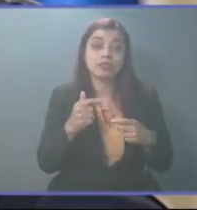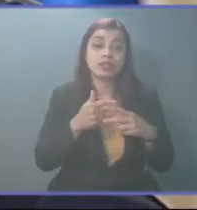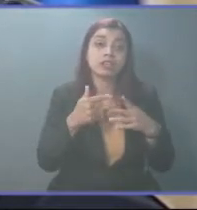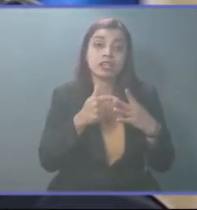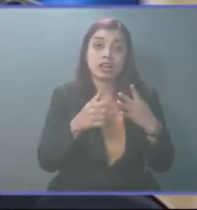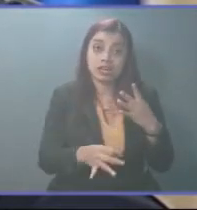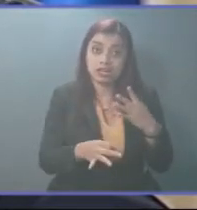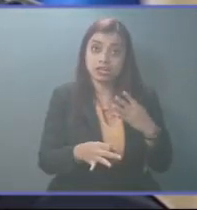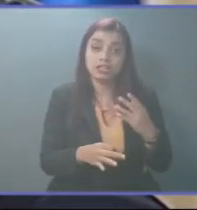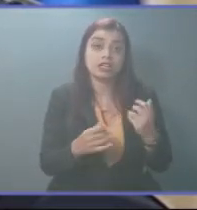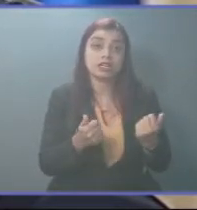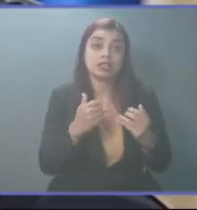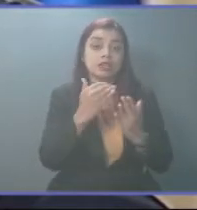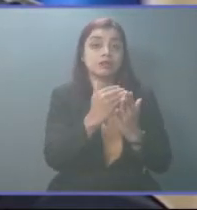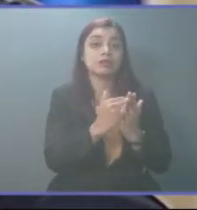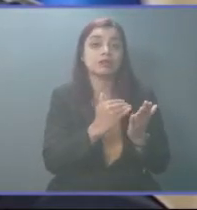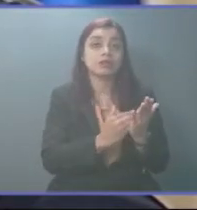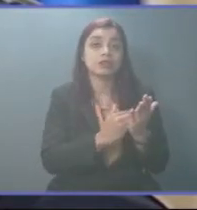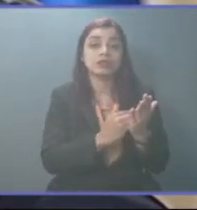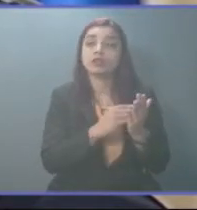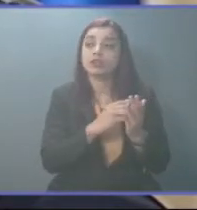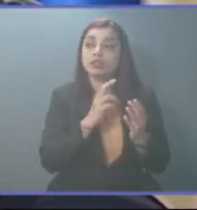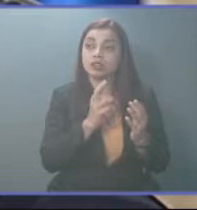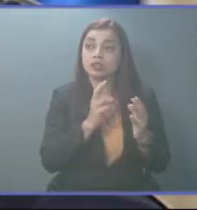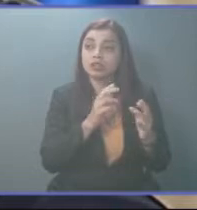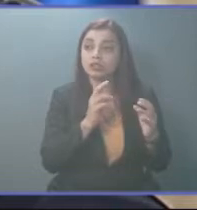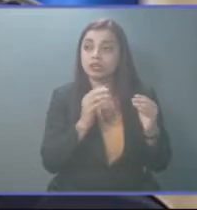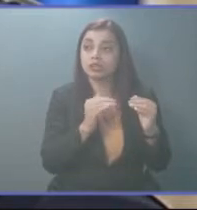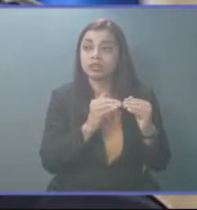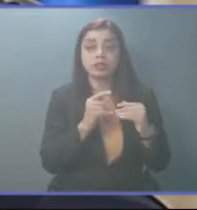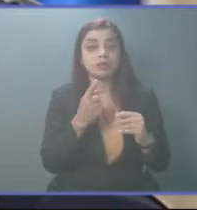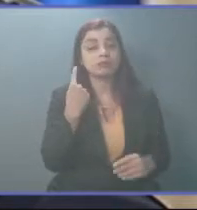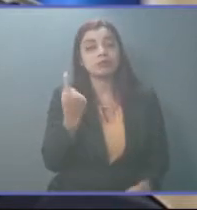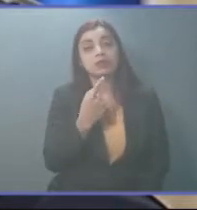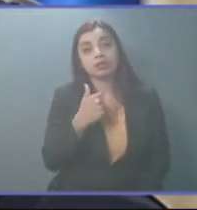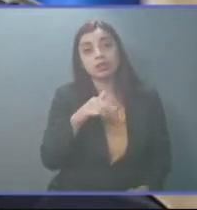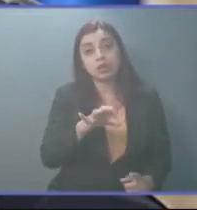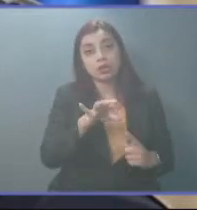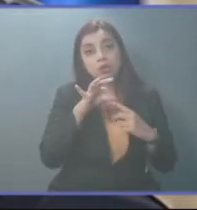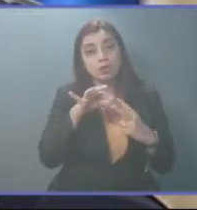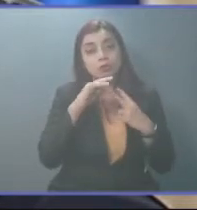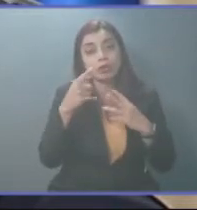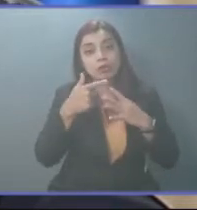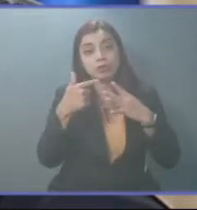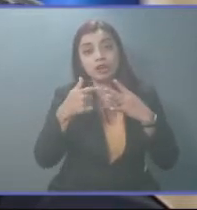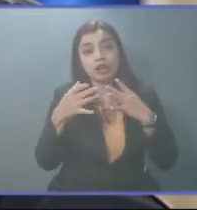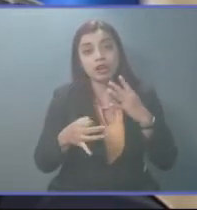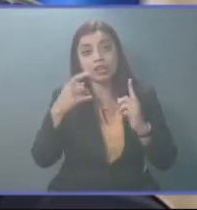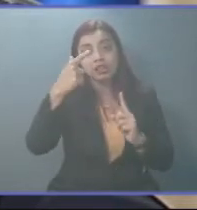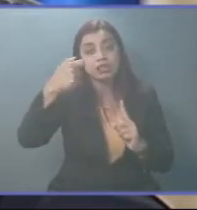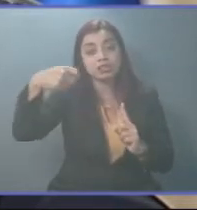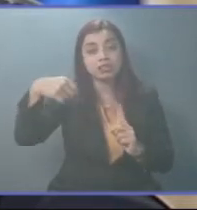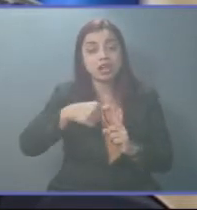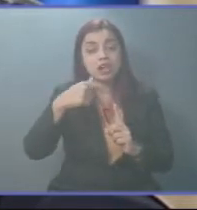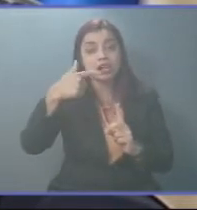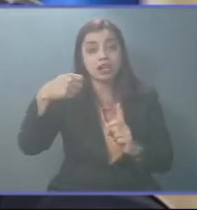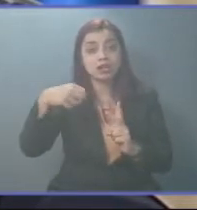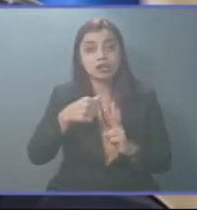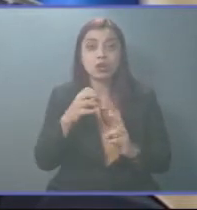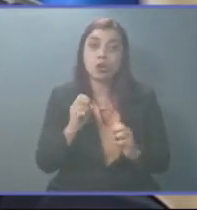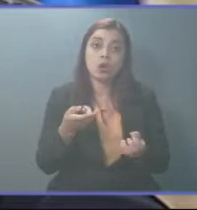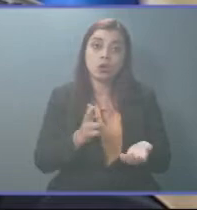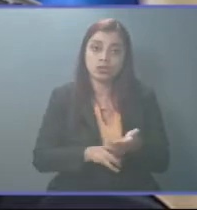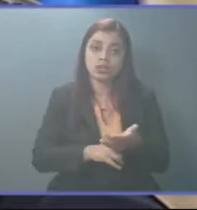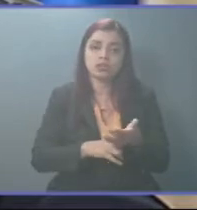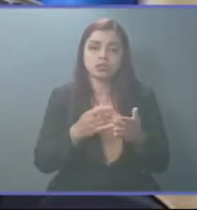legal y a las cláusulas contenidas en los mismos. El personal nombrado por ley de salarios o que labore bajo régimen de contrato